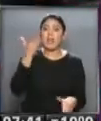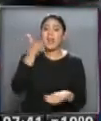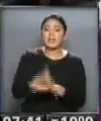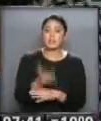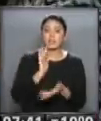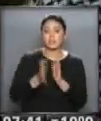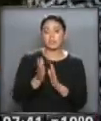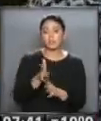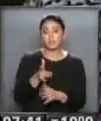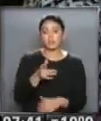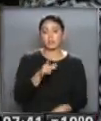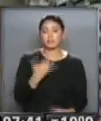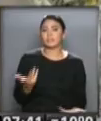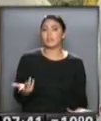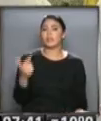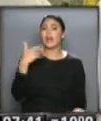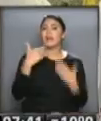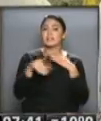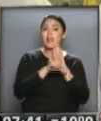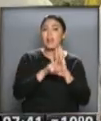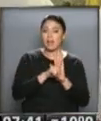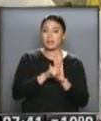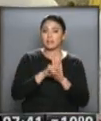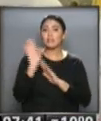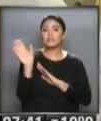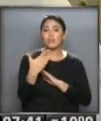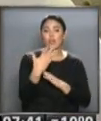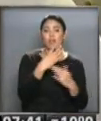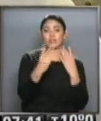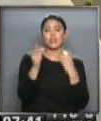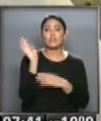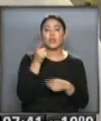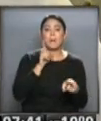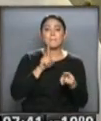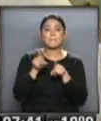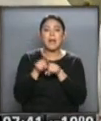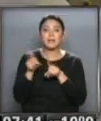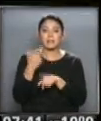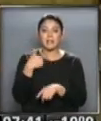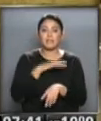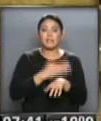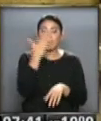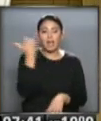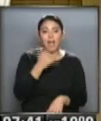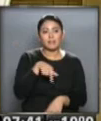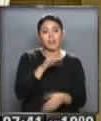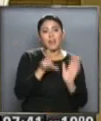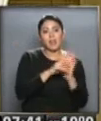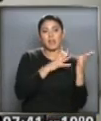un tratamiento. Pero bueno, con esta ley va a ayudar a todas las parejas que sufrimos esta enfermedad.